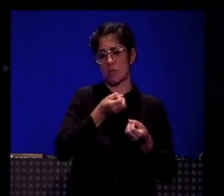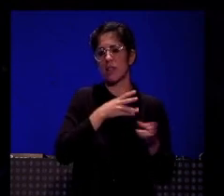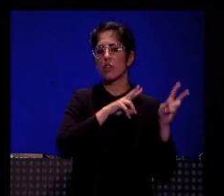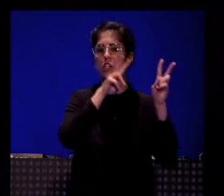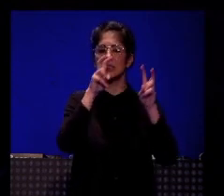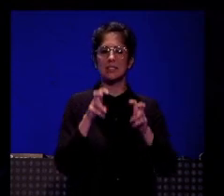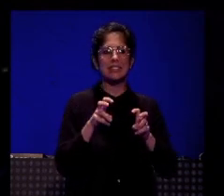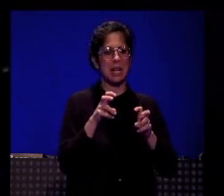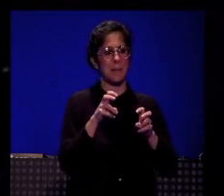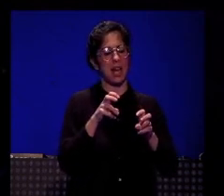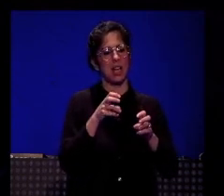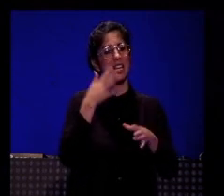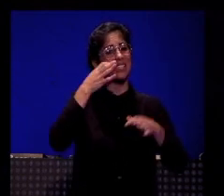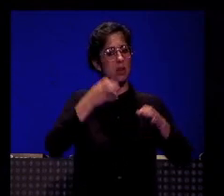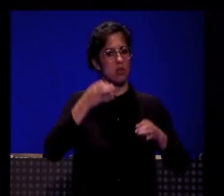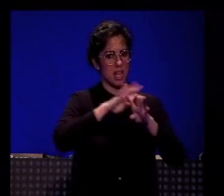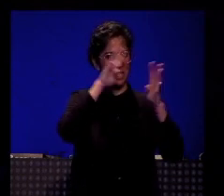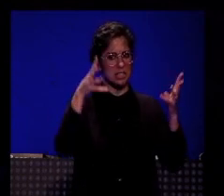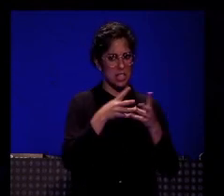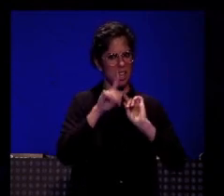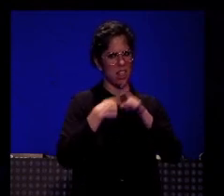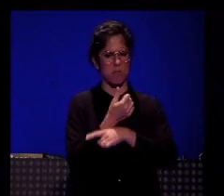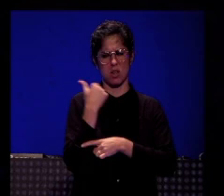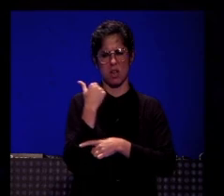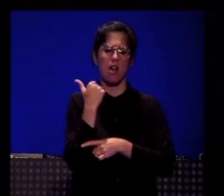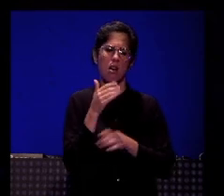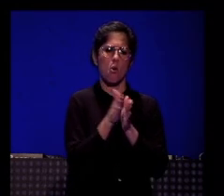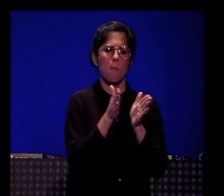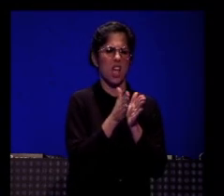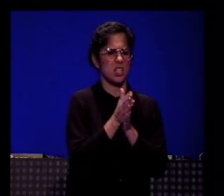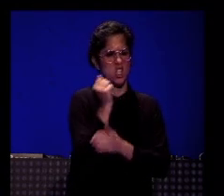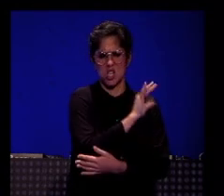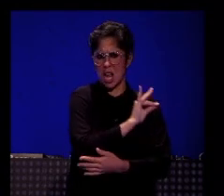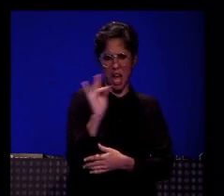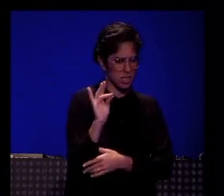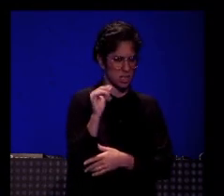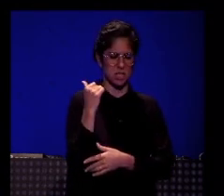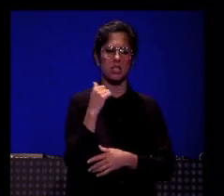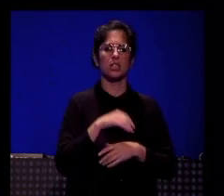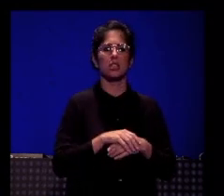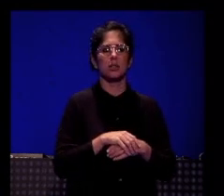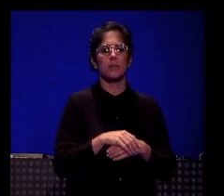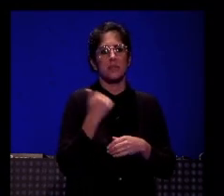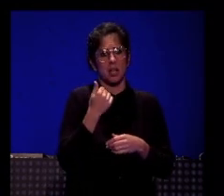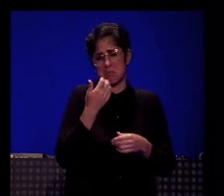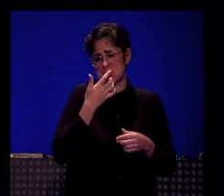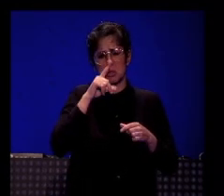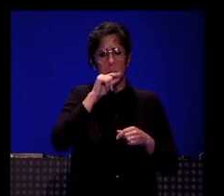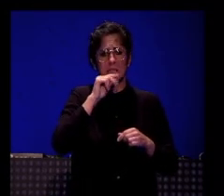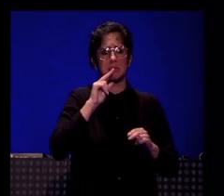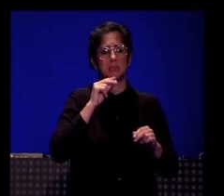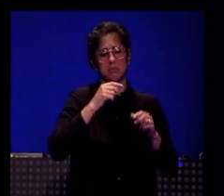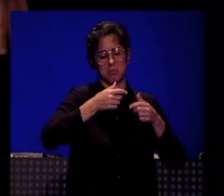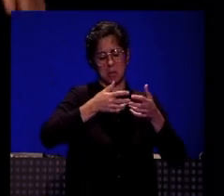y ahí le pueden preguntar el todo lo que quieran una escribe en un twitter y el directamente en ese tweet le responderá así a poquitos el marrón vale